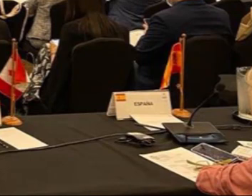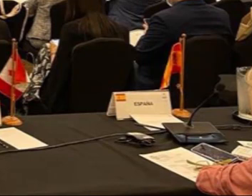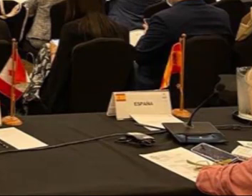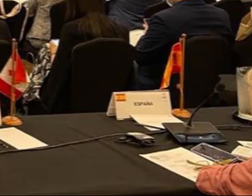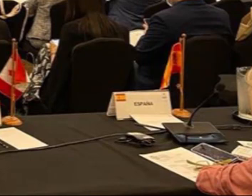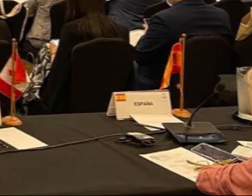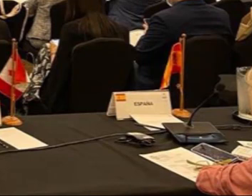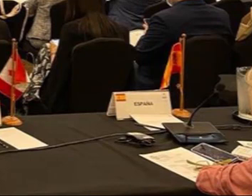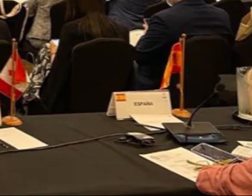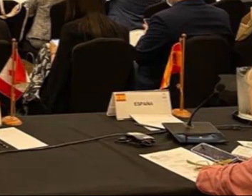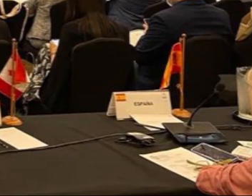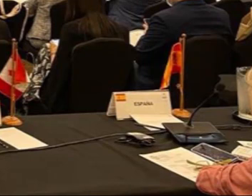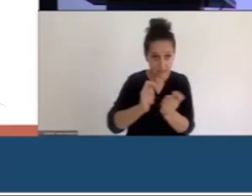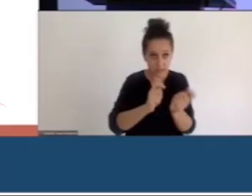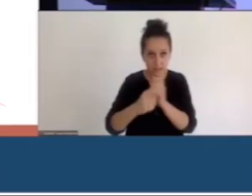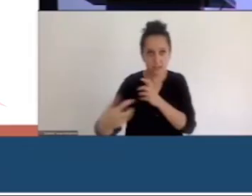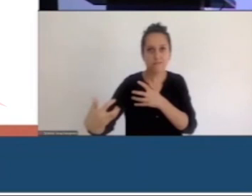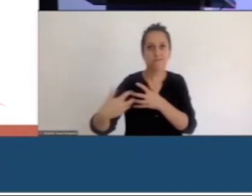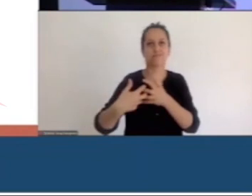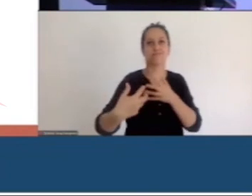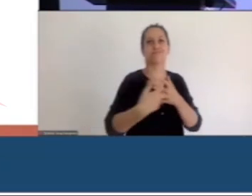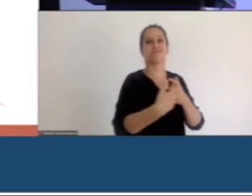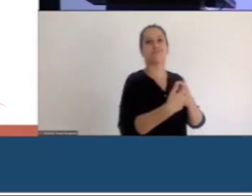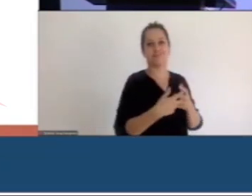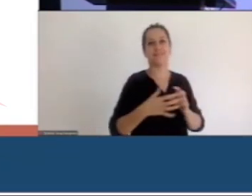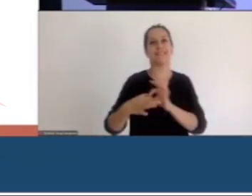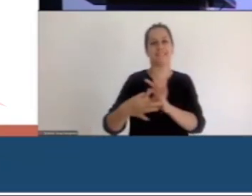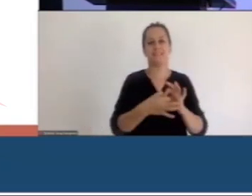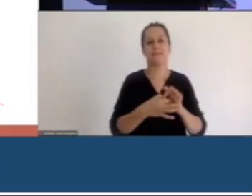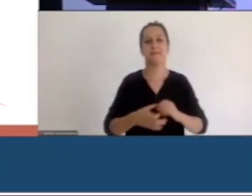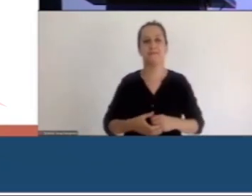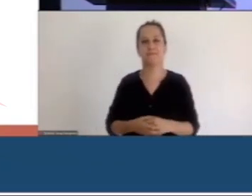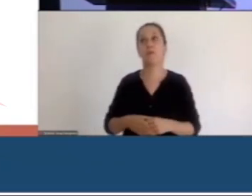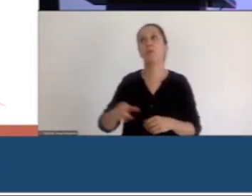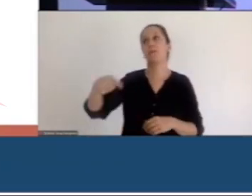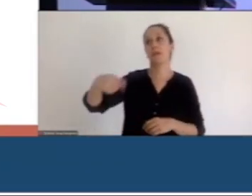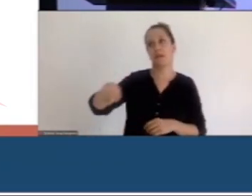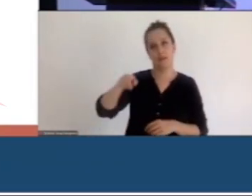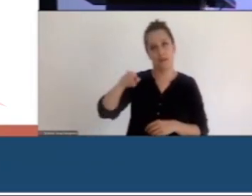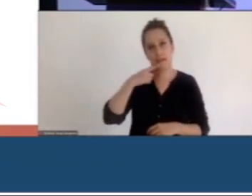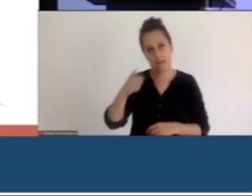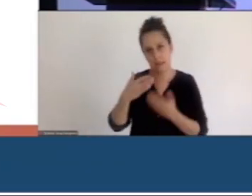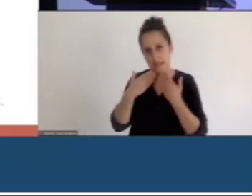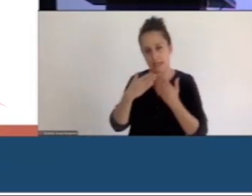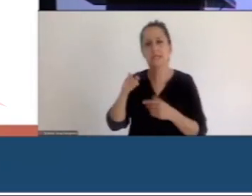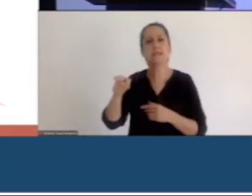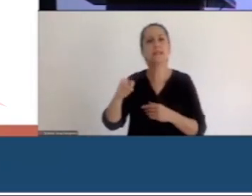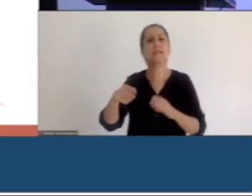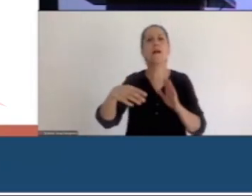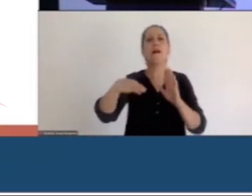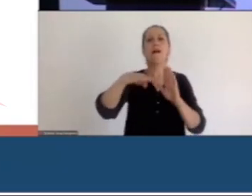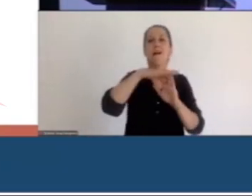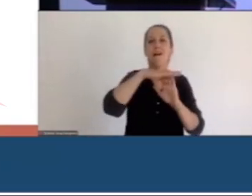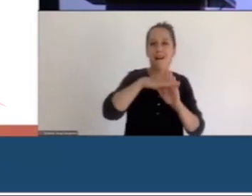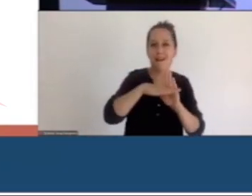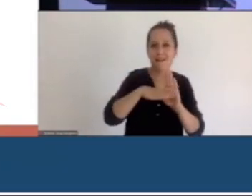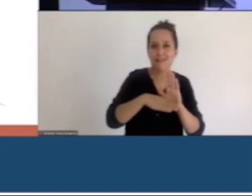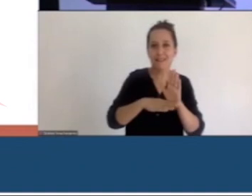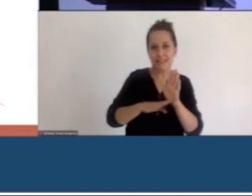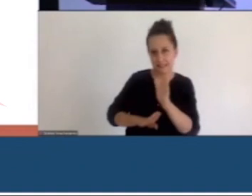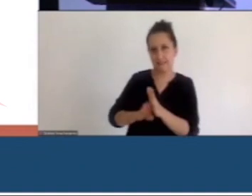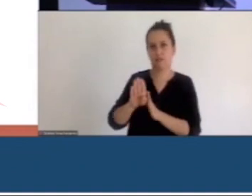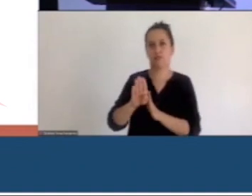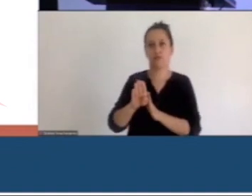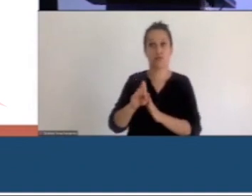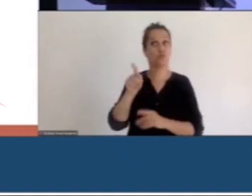hacia el desarrollo de la región la agenda de financiamiento para el desarrollo una agenda que usted y el canciller solano